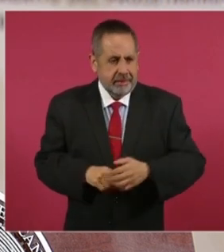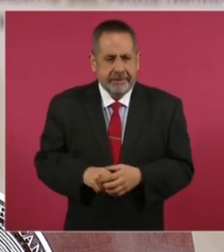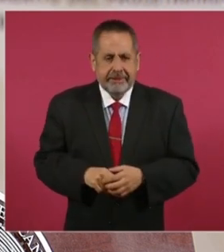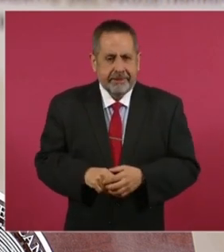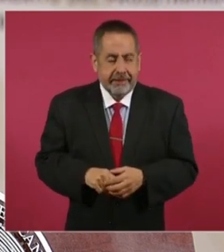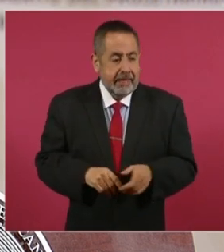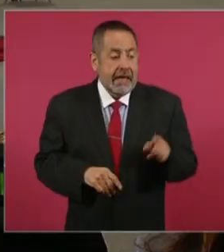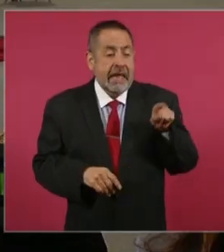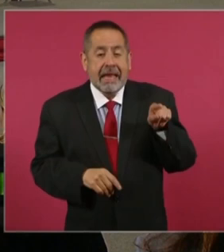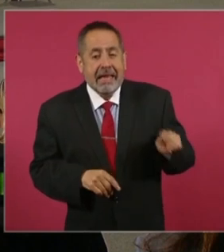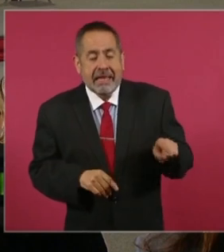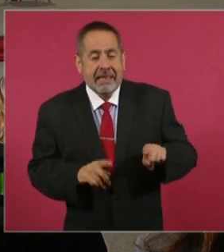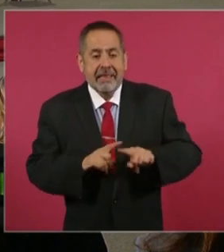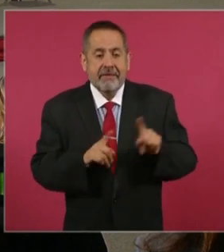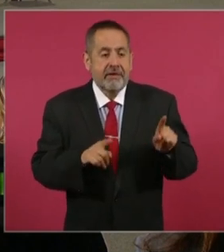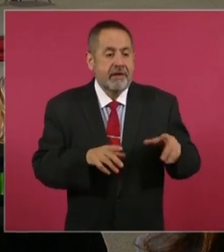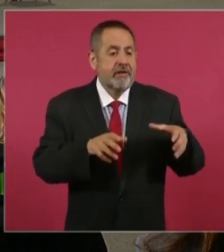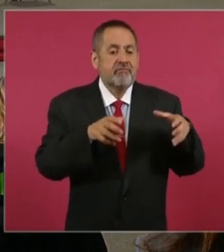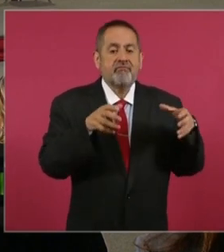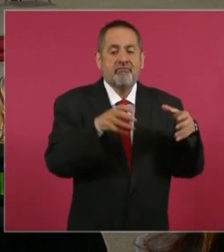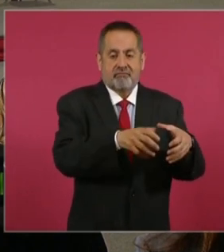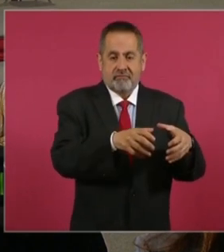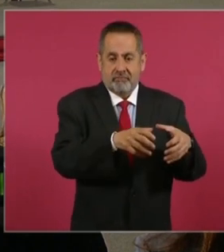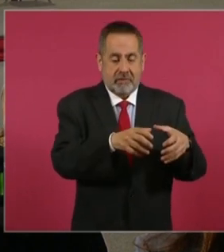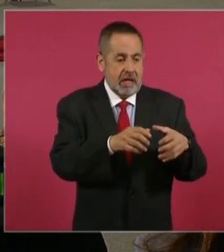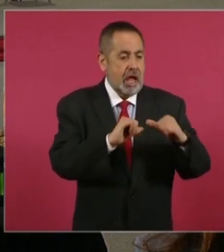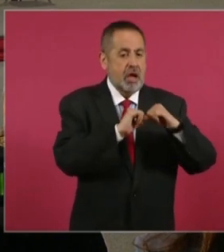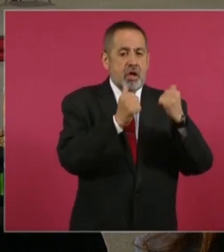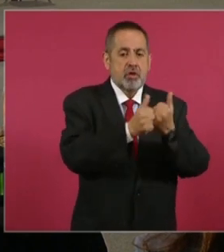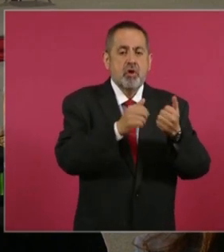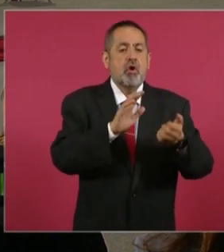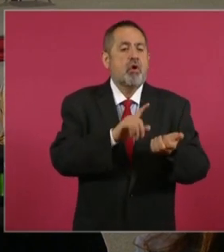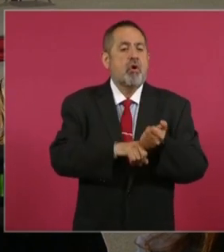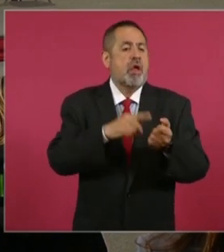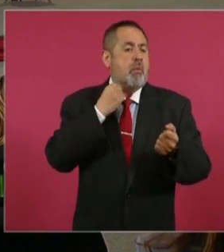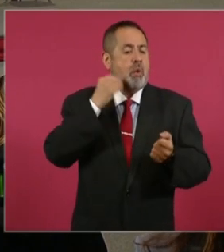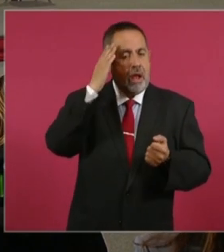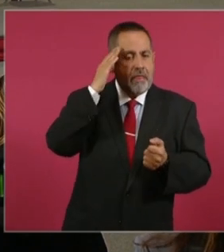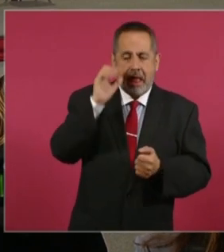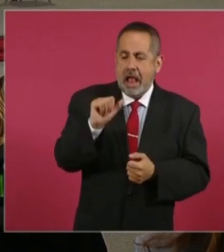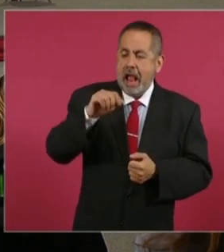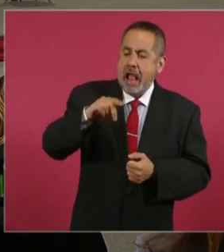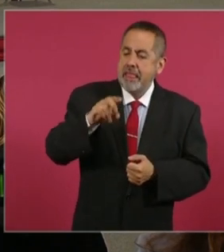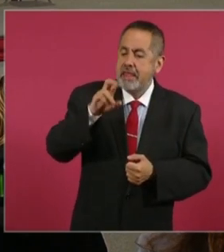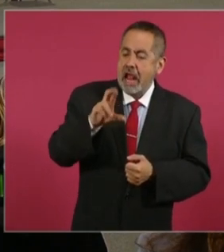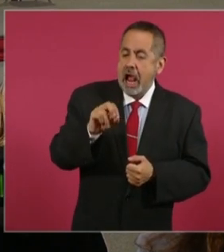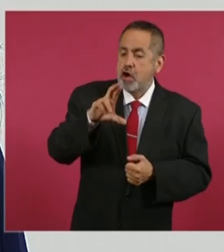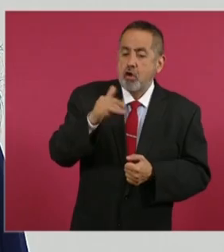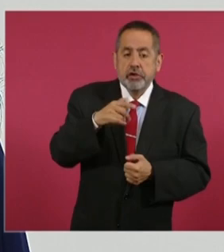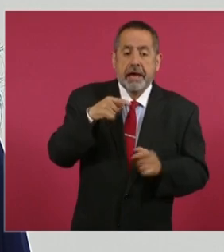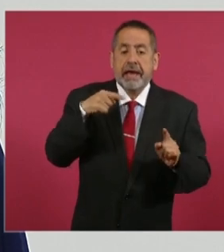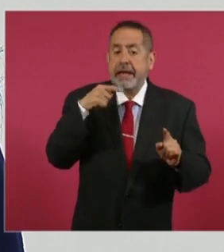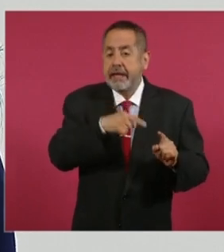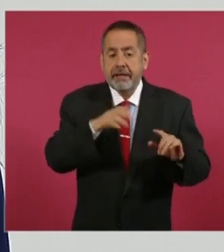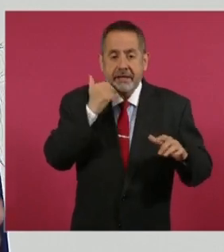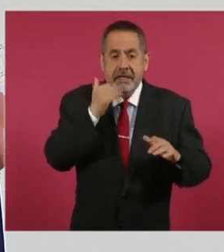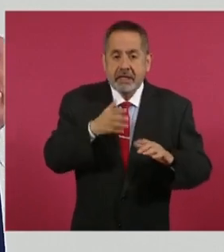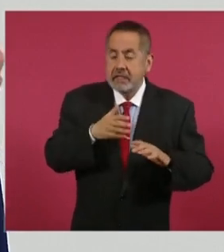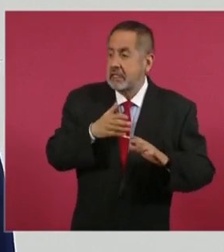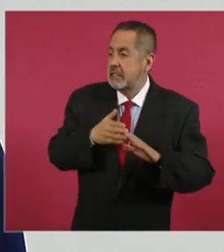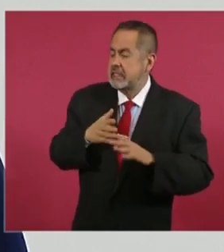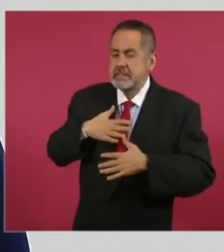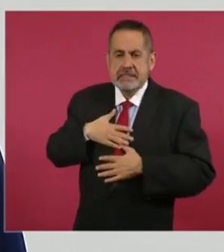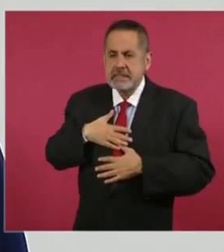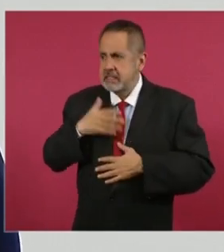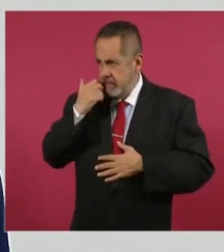a una asociación encabezada por la abogada Andrea Rocha que busca ser